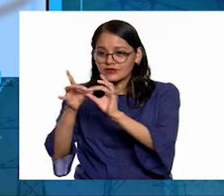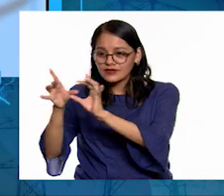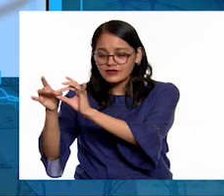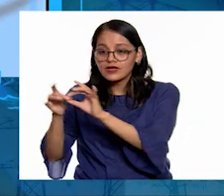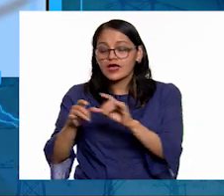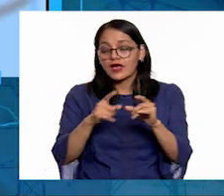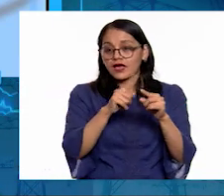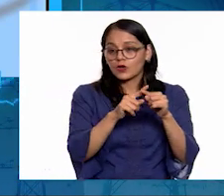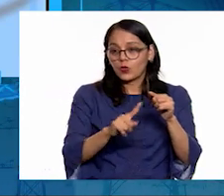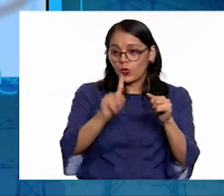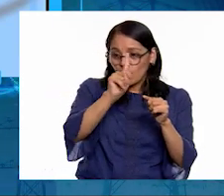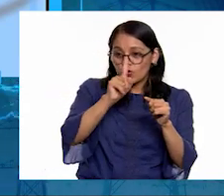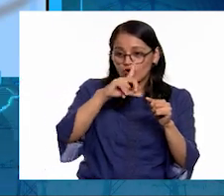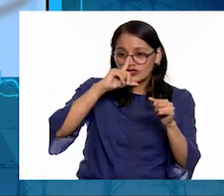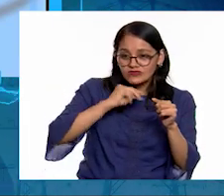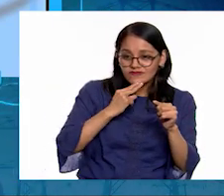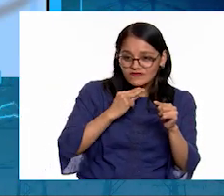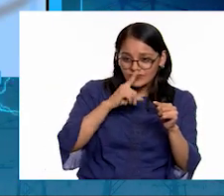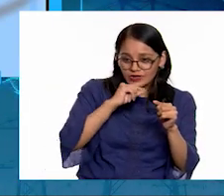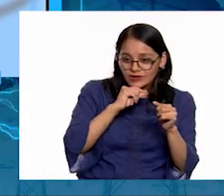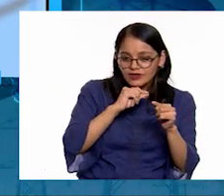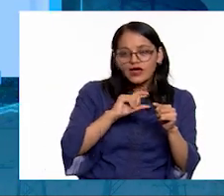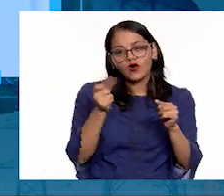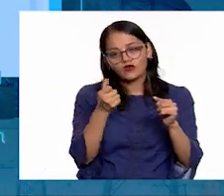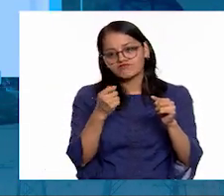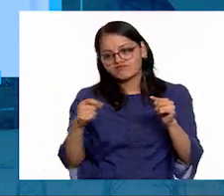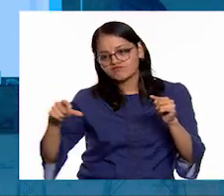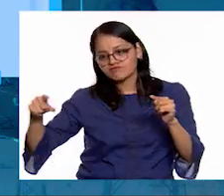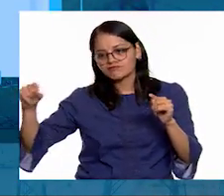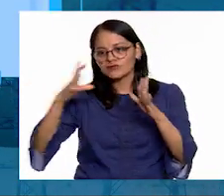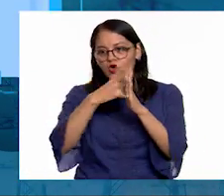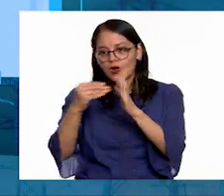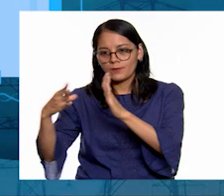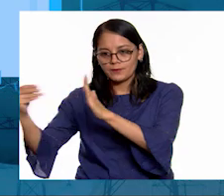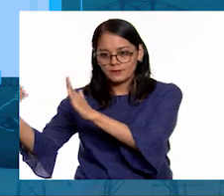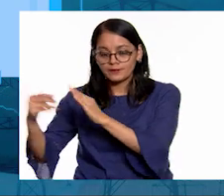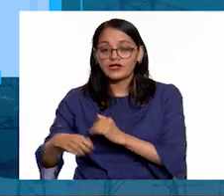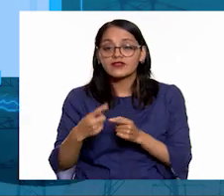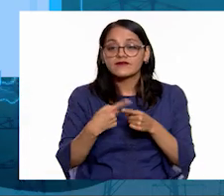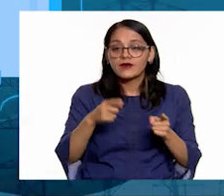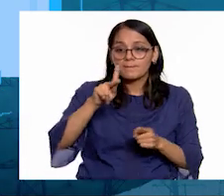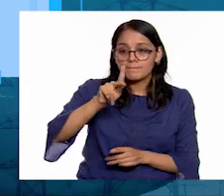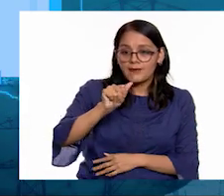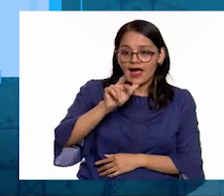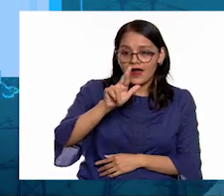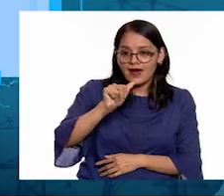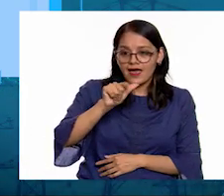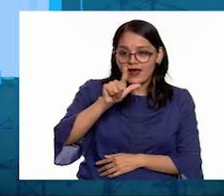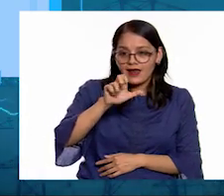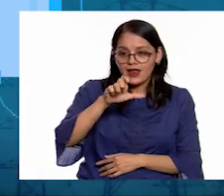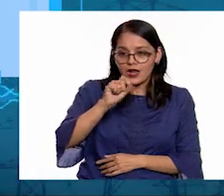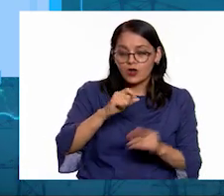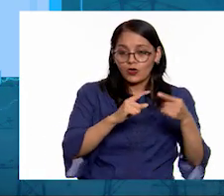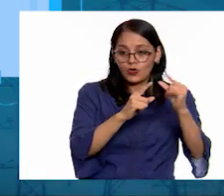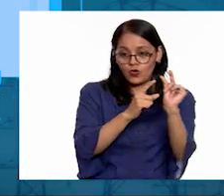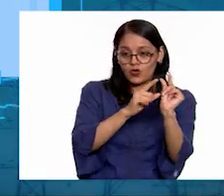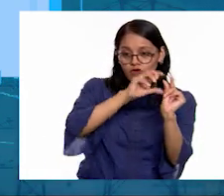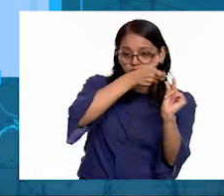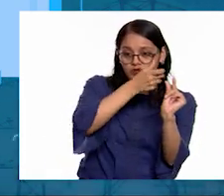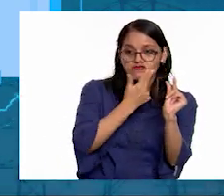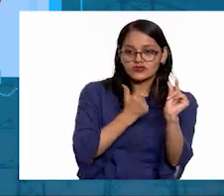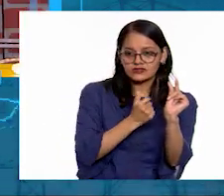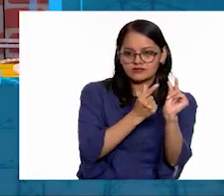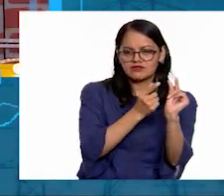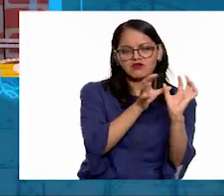el resto falla también. Pero si la conexión es en paralelo, la corriente sigue circulando por los focos en buen